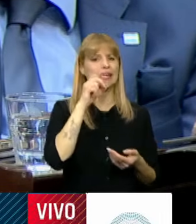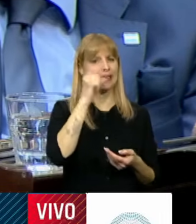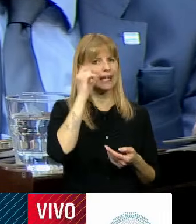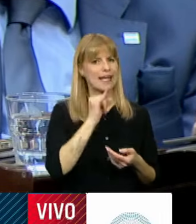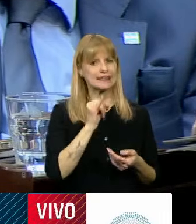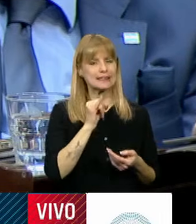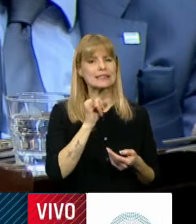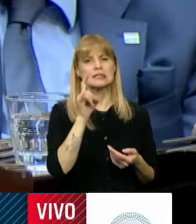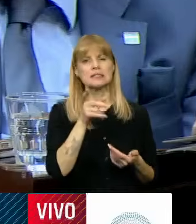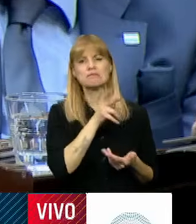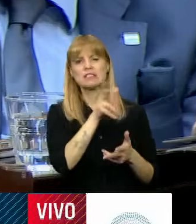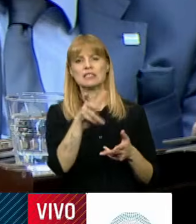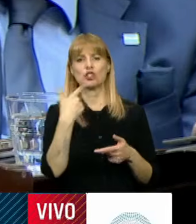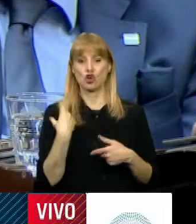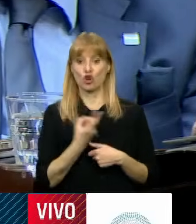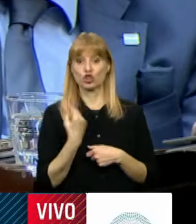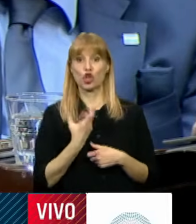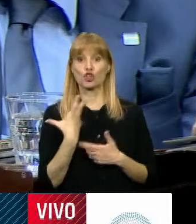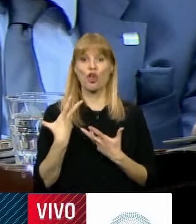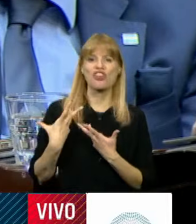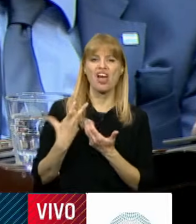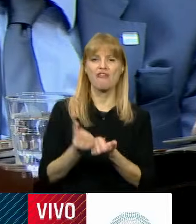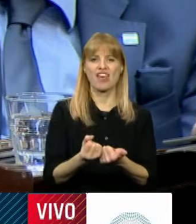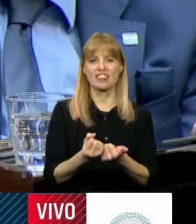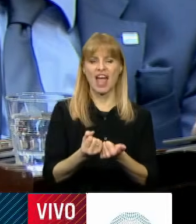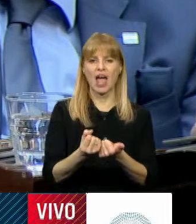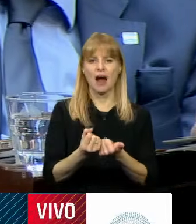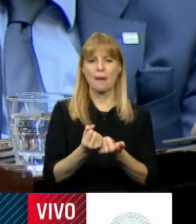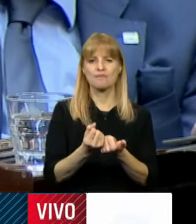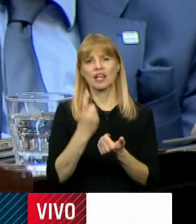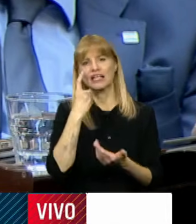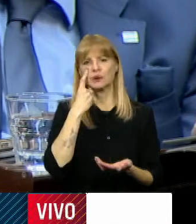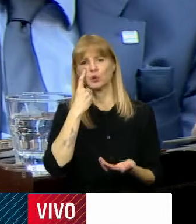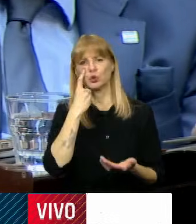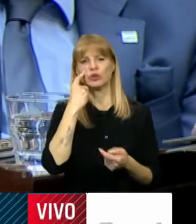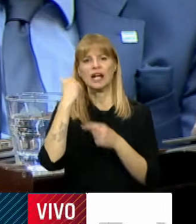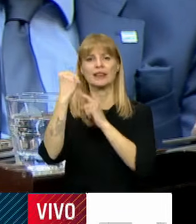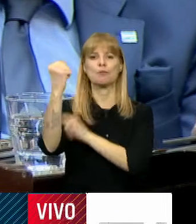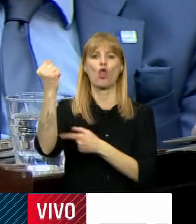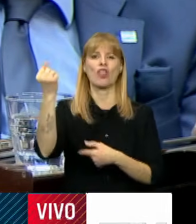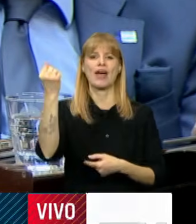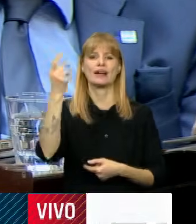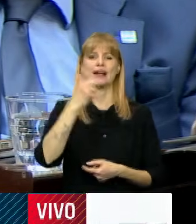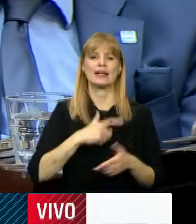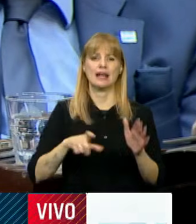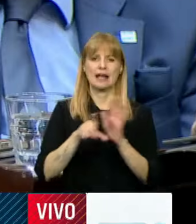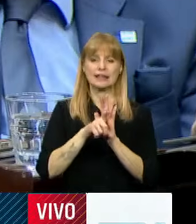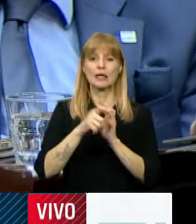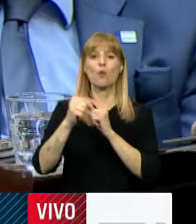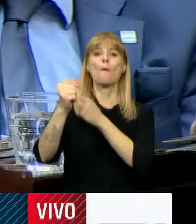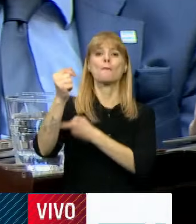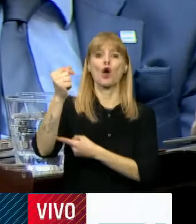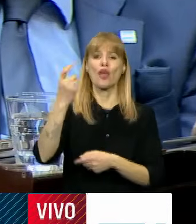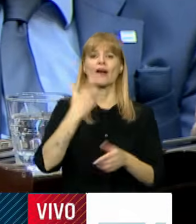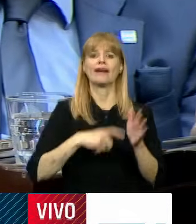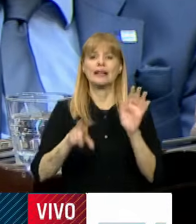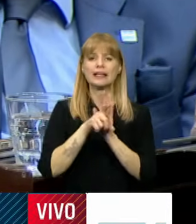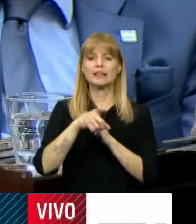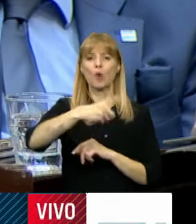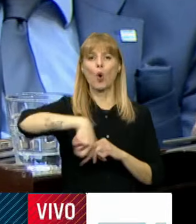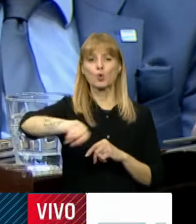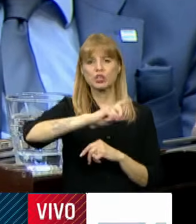estamos acá para defender la institucionalidad del Poder Legislativo. Ese Poder Legislativo que ustedes